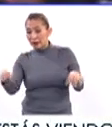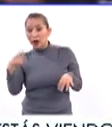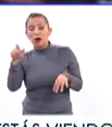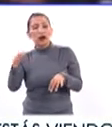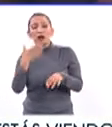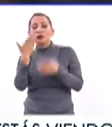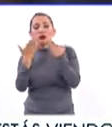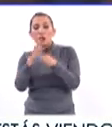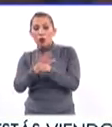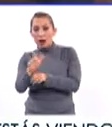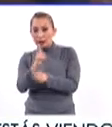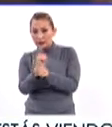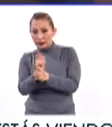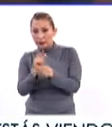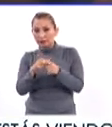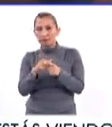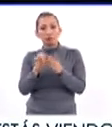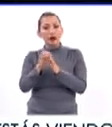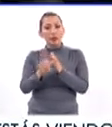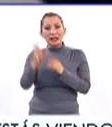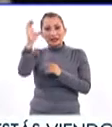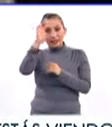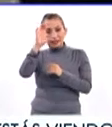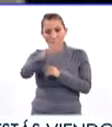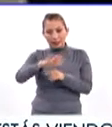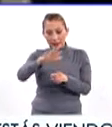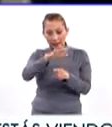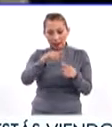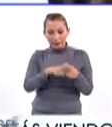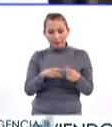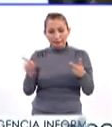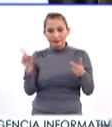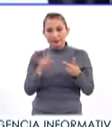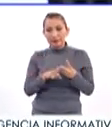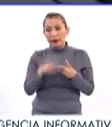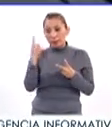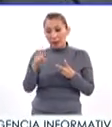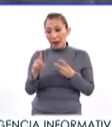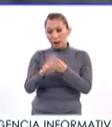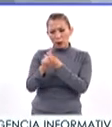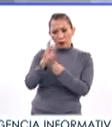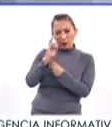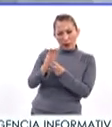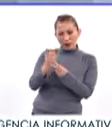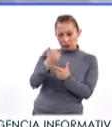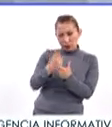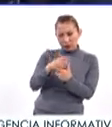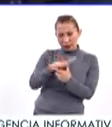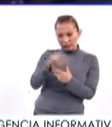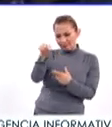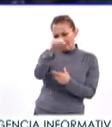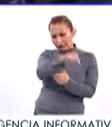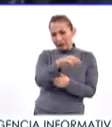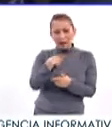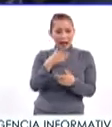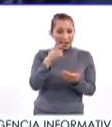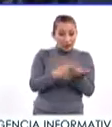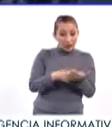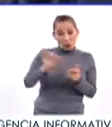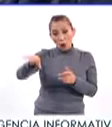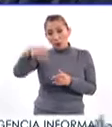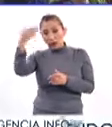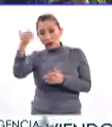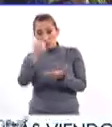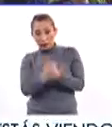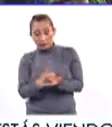su oferta educativa se contemplan carreras como ciencias ambientales para las problemáticas de la ciudad, tanto rurales como